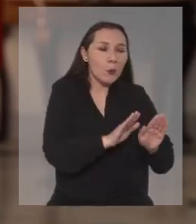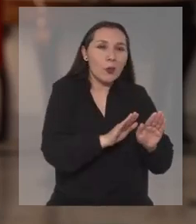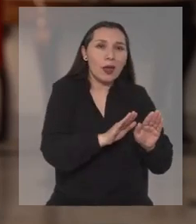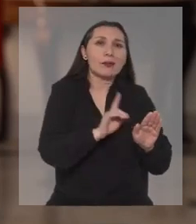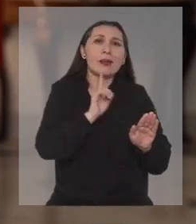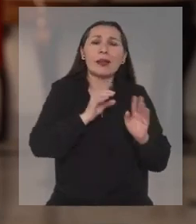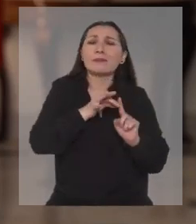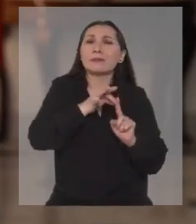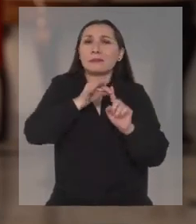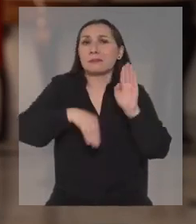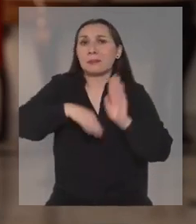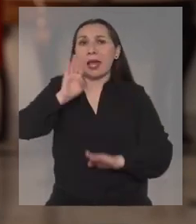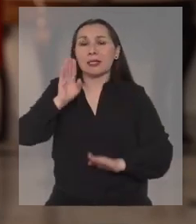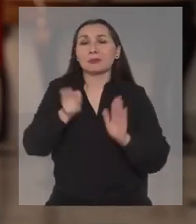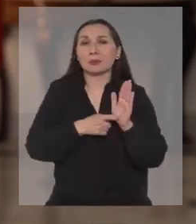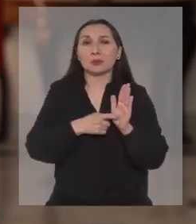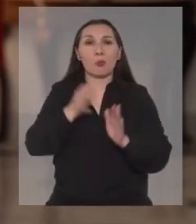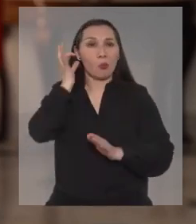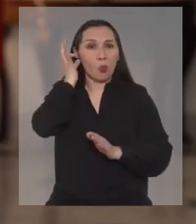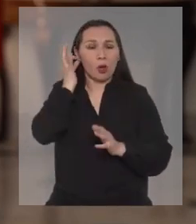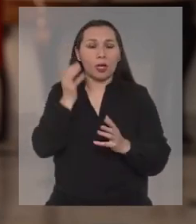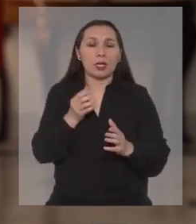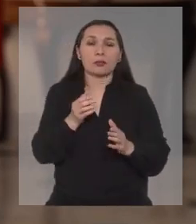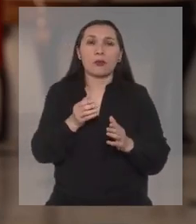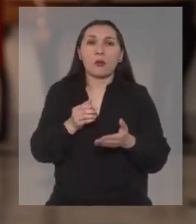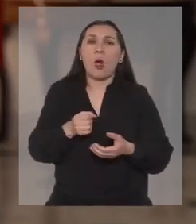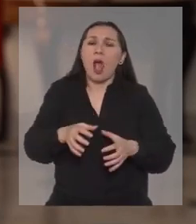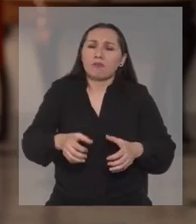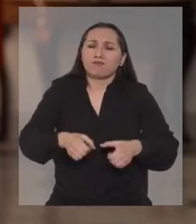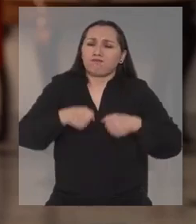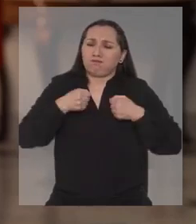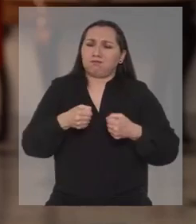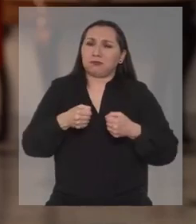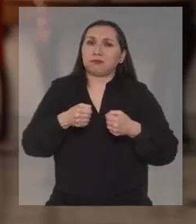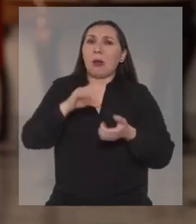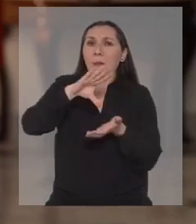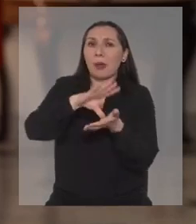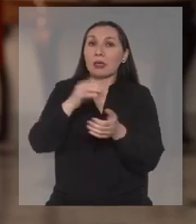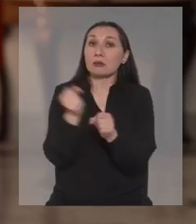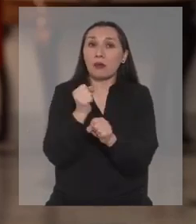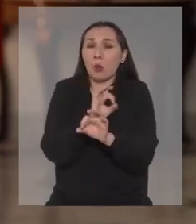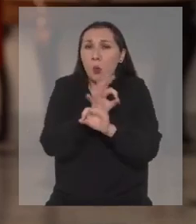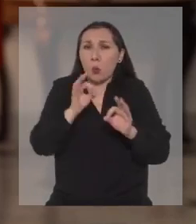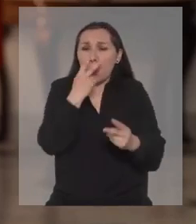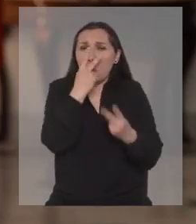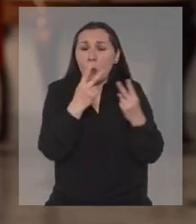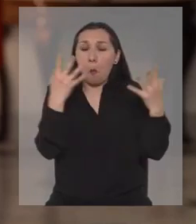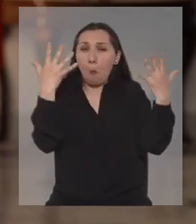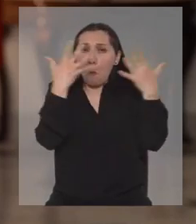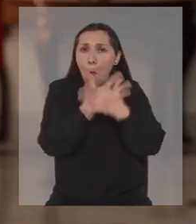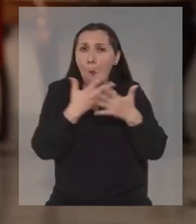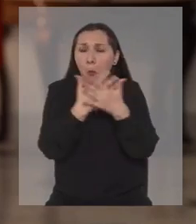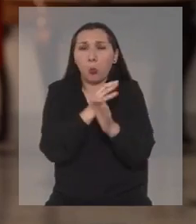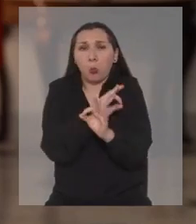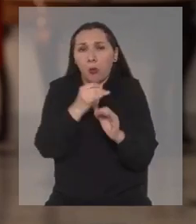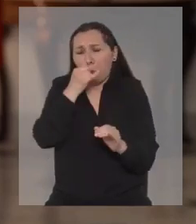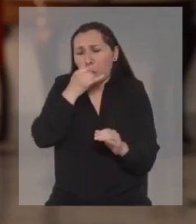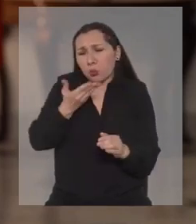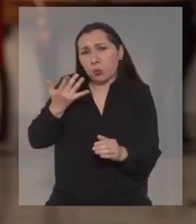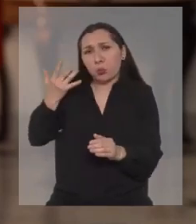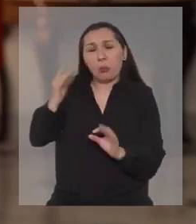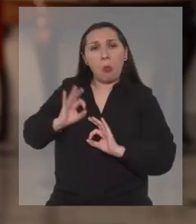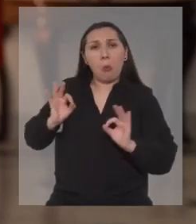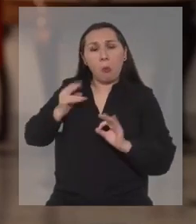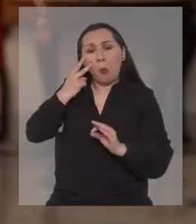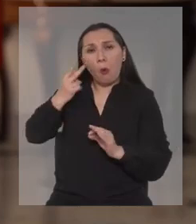son en Chile principalmente mujeres que sostienen al país con un trabajo que ha sido invisibilizado y no reconocido